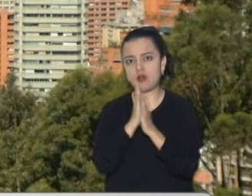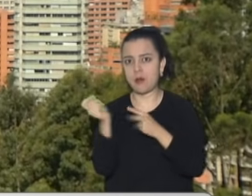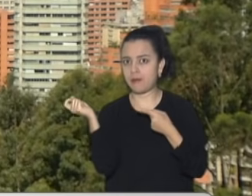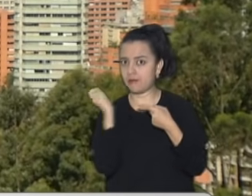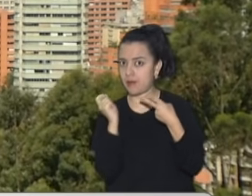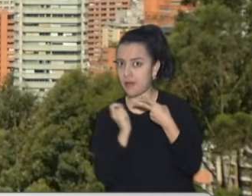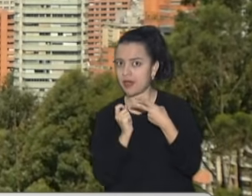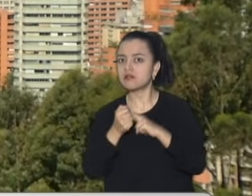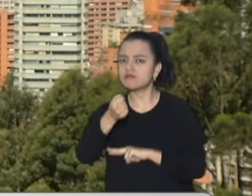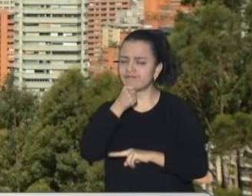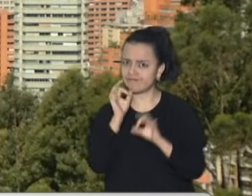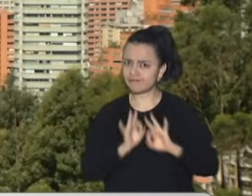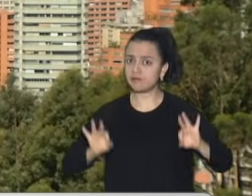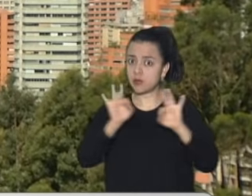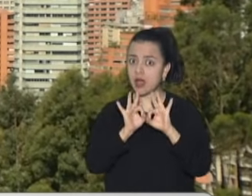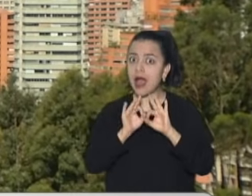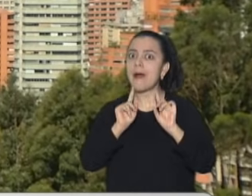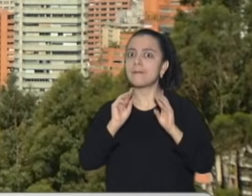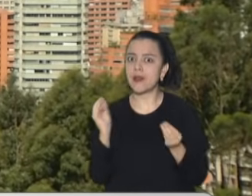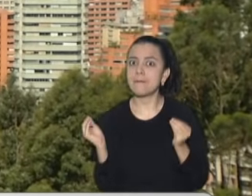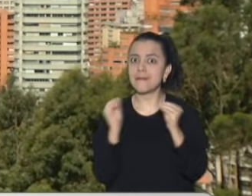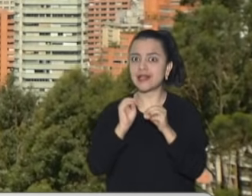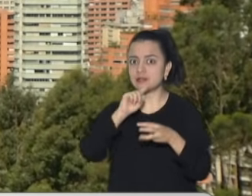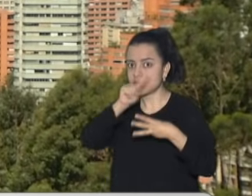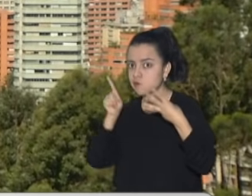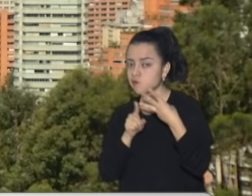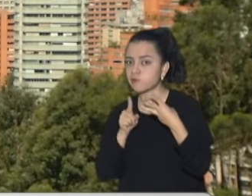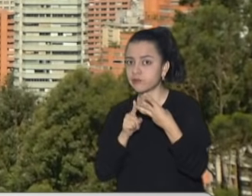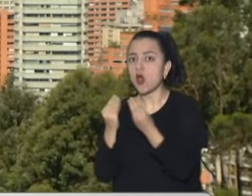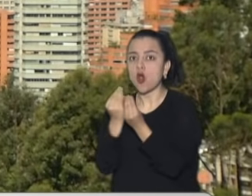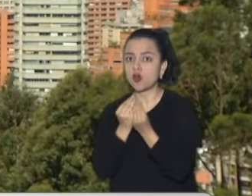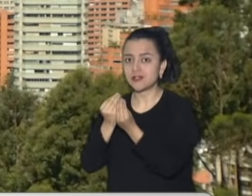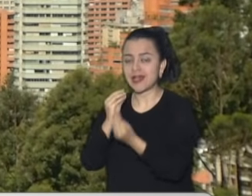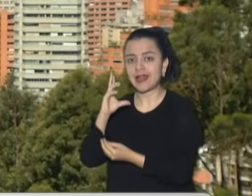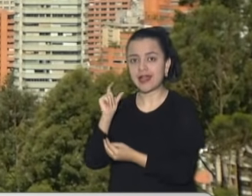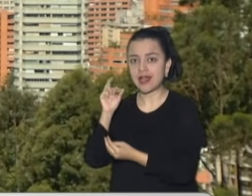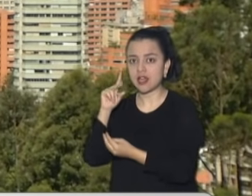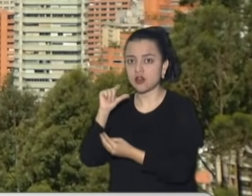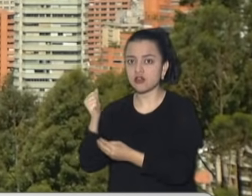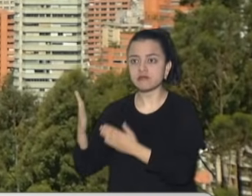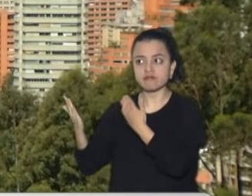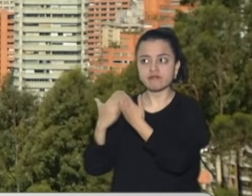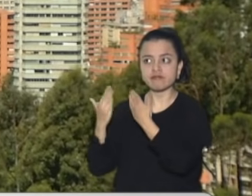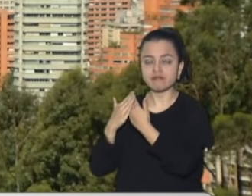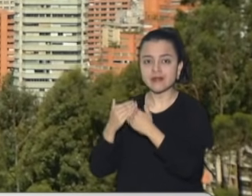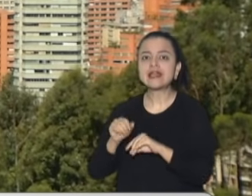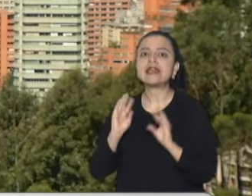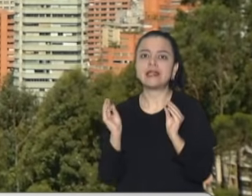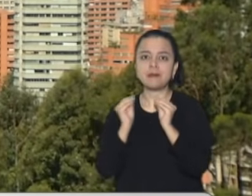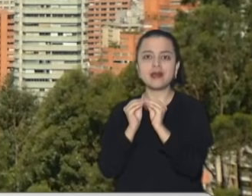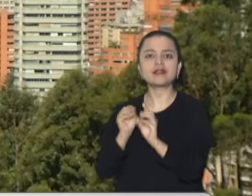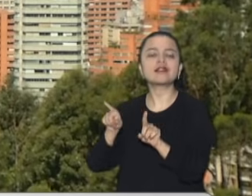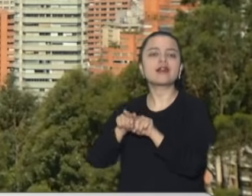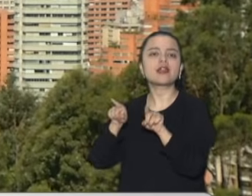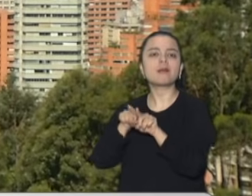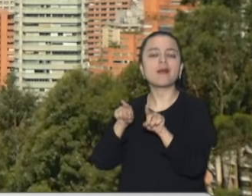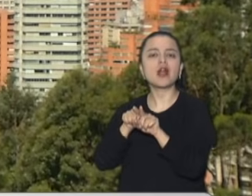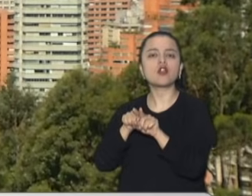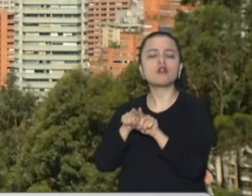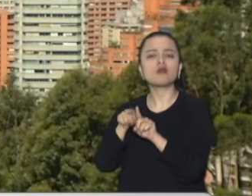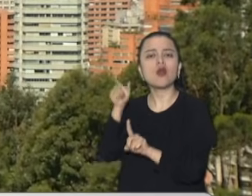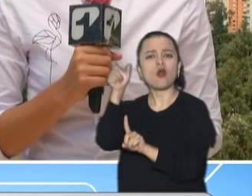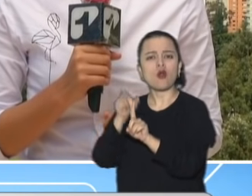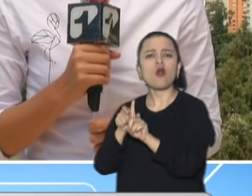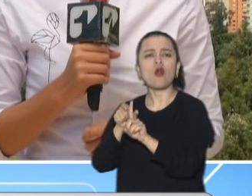pero también recibimos una denuncia por parte del concejal Carlos Carrillo y también por Gerardo Castilla, que sería el hermano de un hombre de